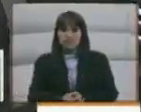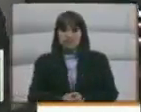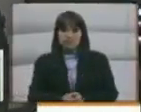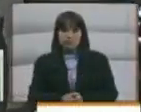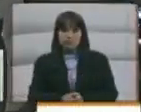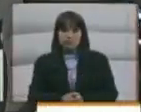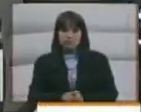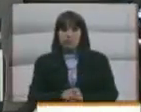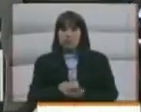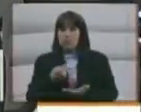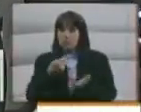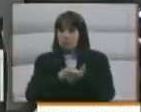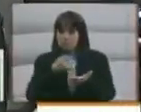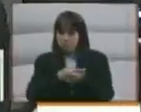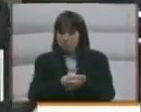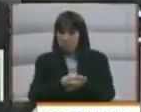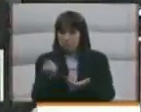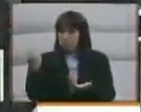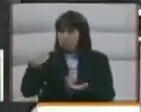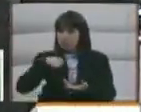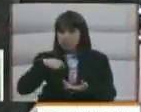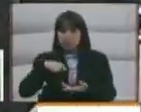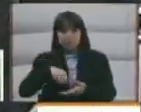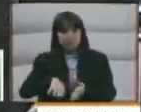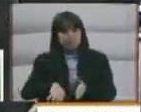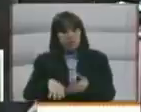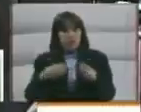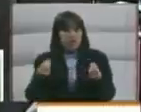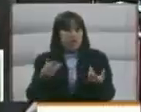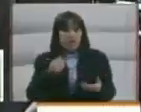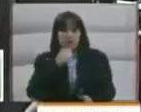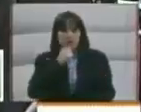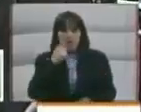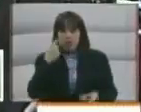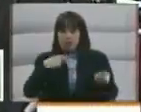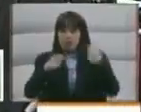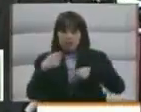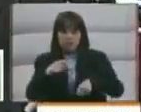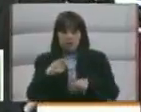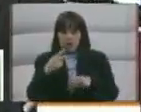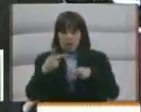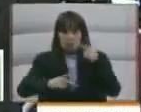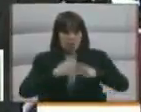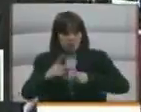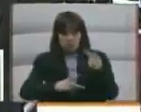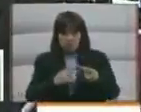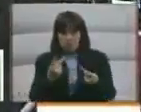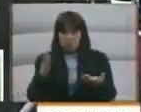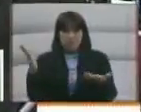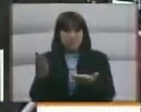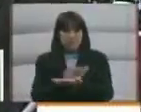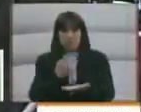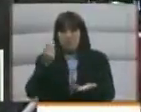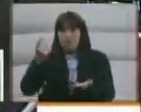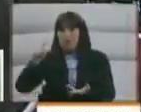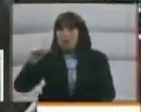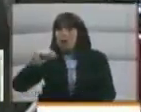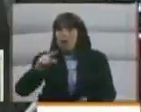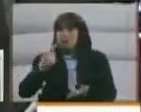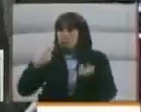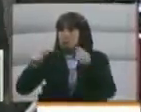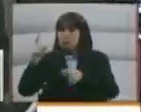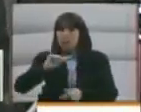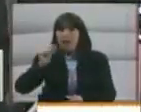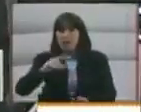grueso de la plata no está quedando en manos de quienes la producen, la comida, de quienes producen el campo, sino de los